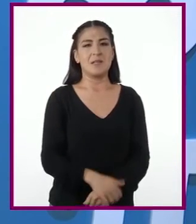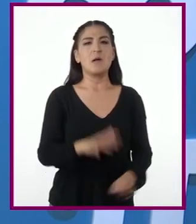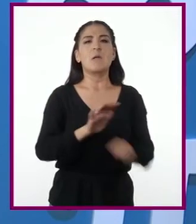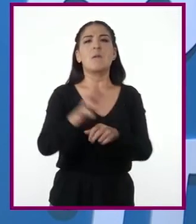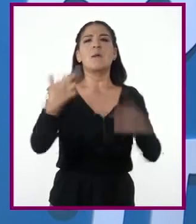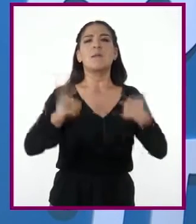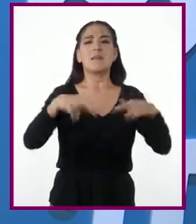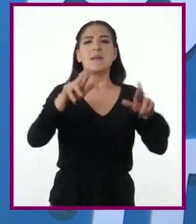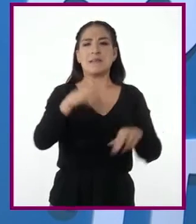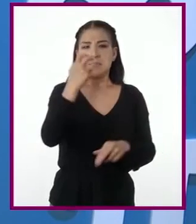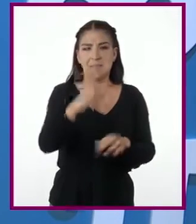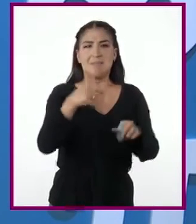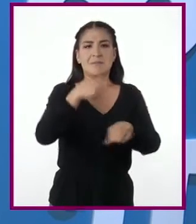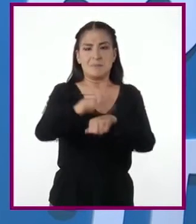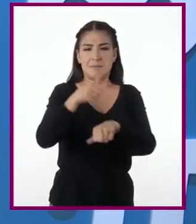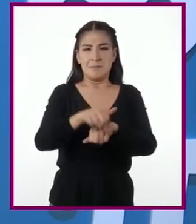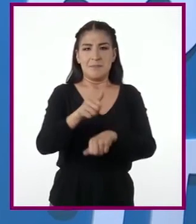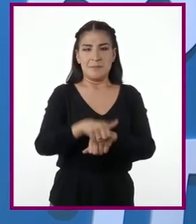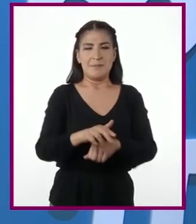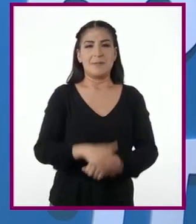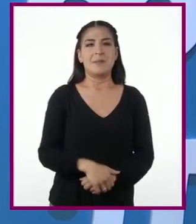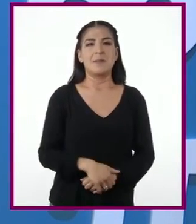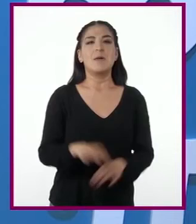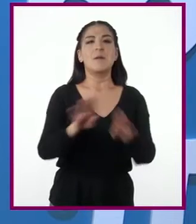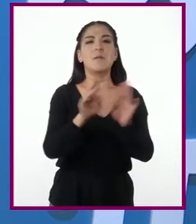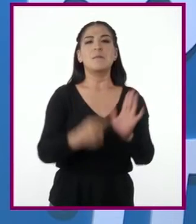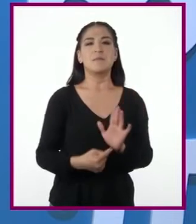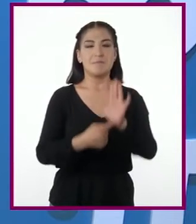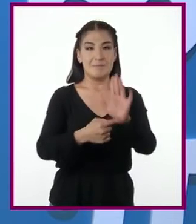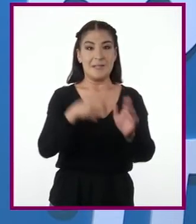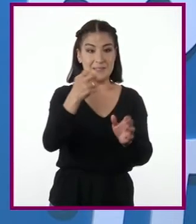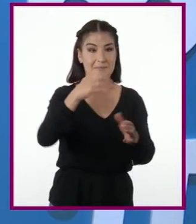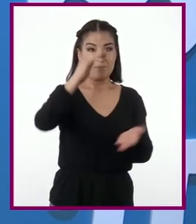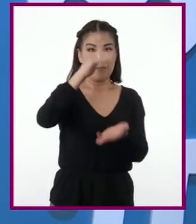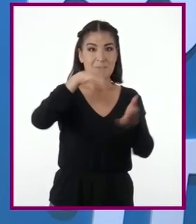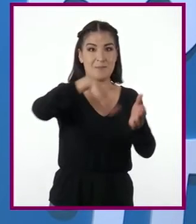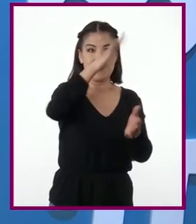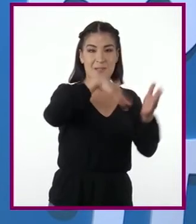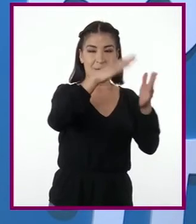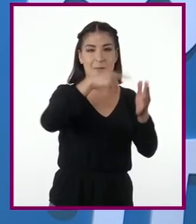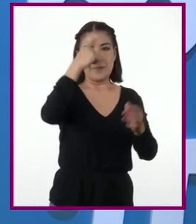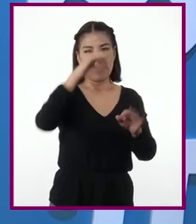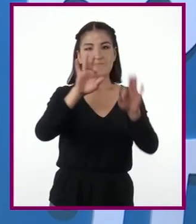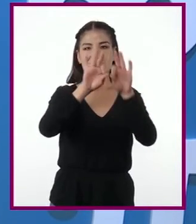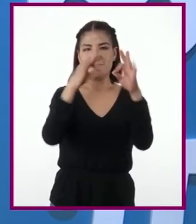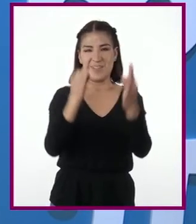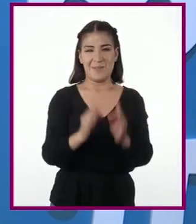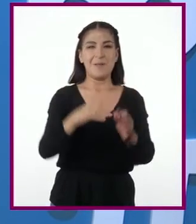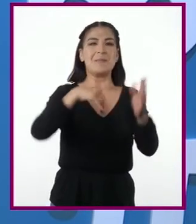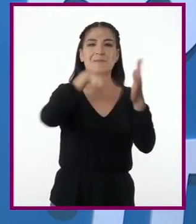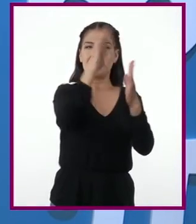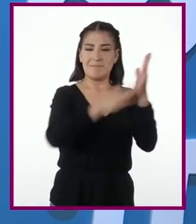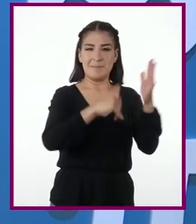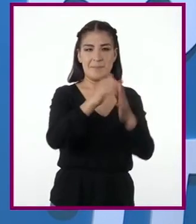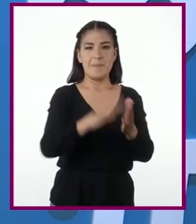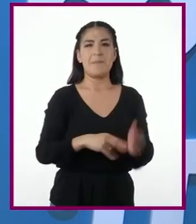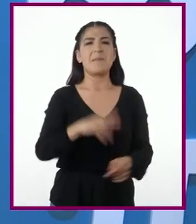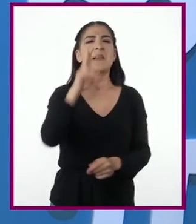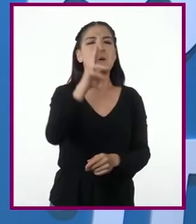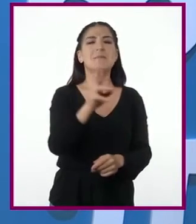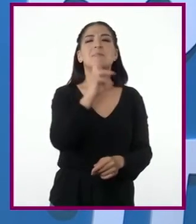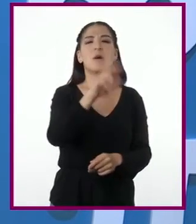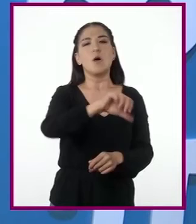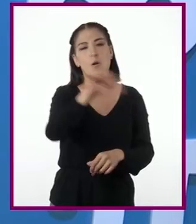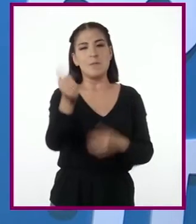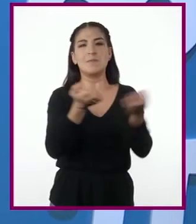representa esta cantidad? La fracción que tomaremos de la lata para pintar la figura de cerámica. Vamos a resolver